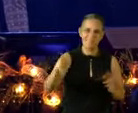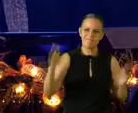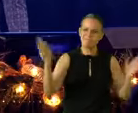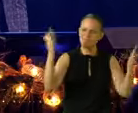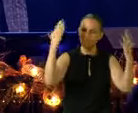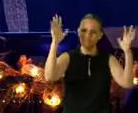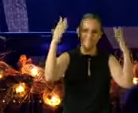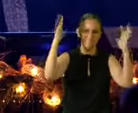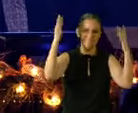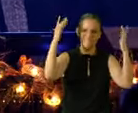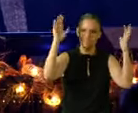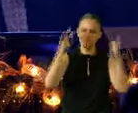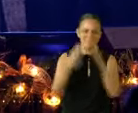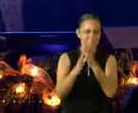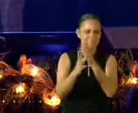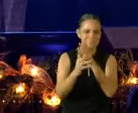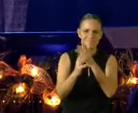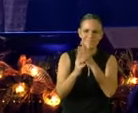Oh, que la...